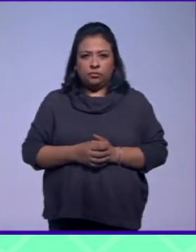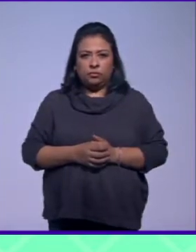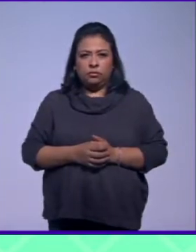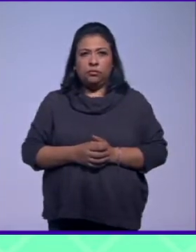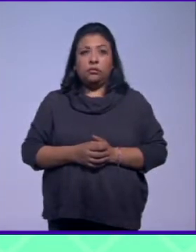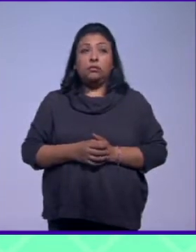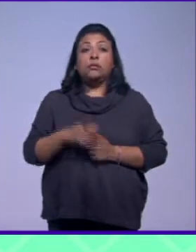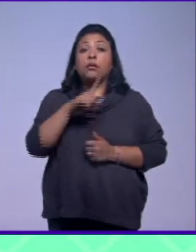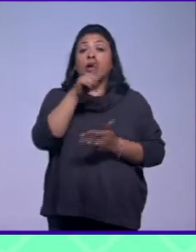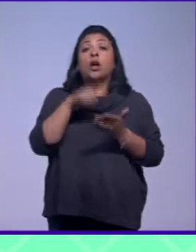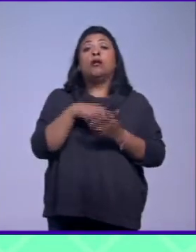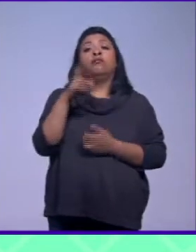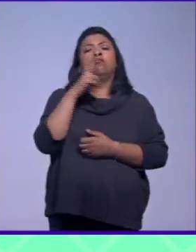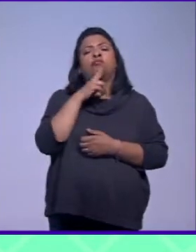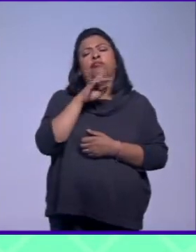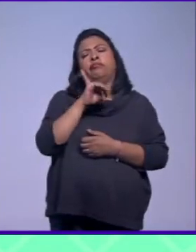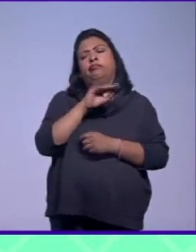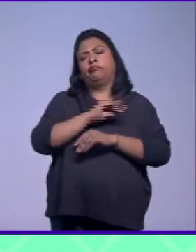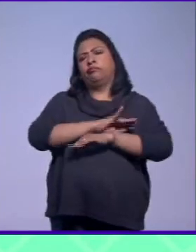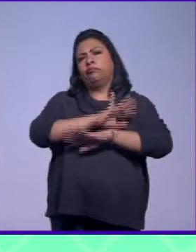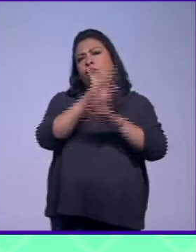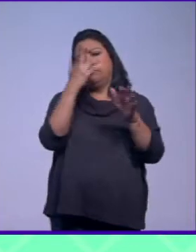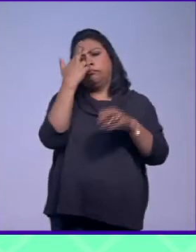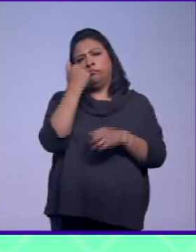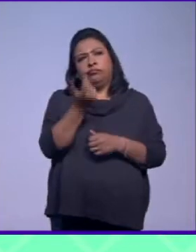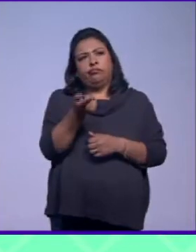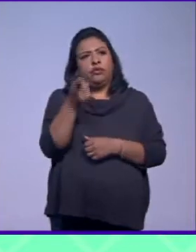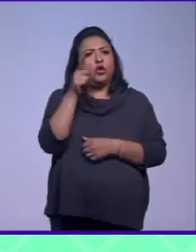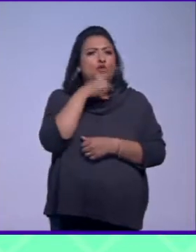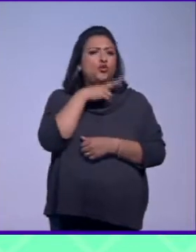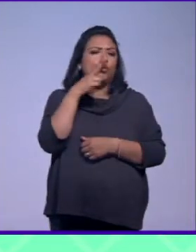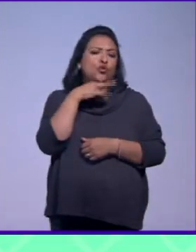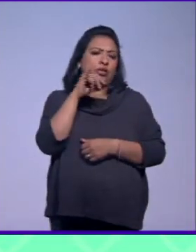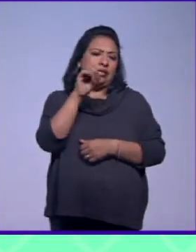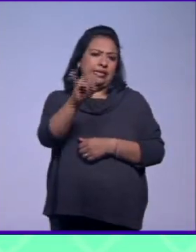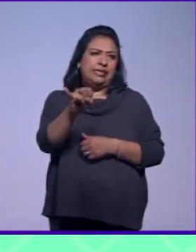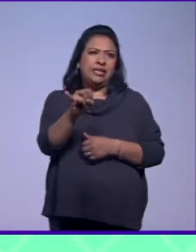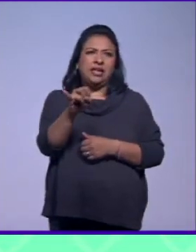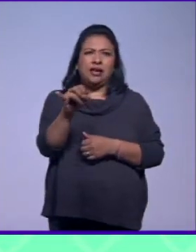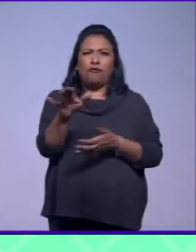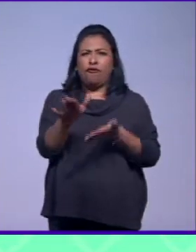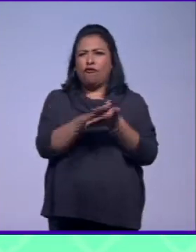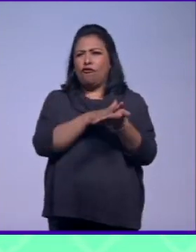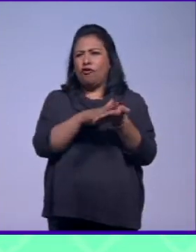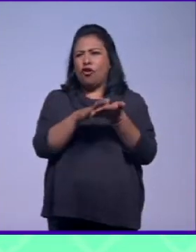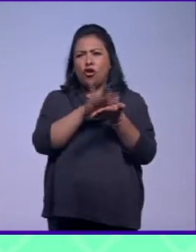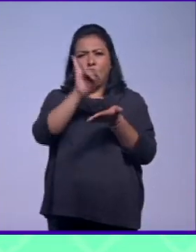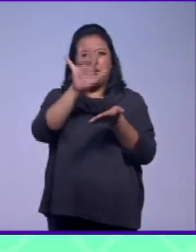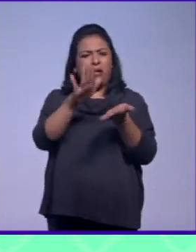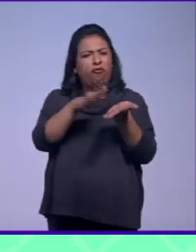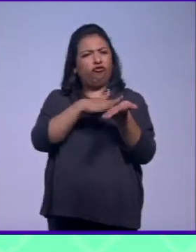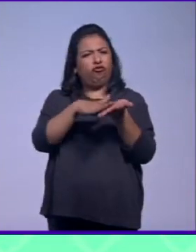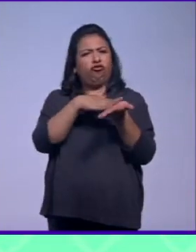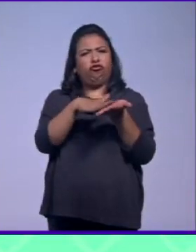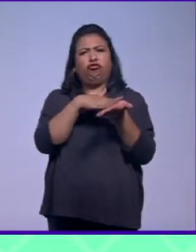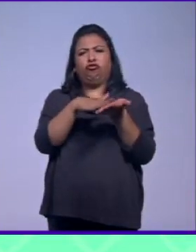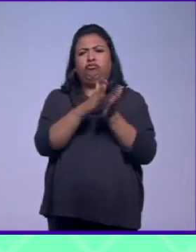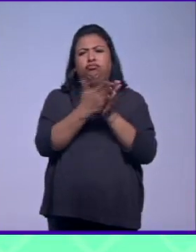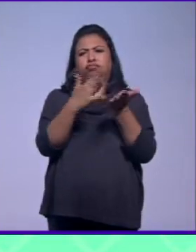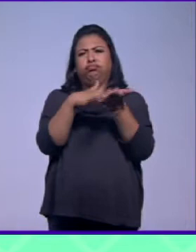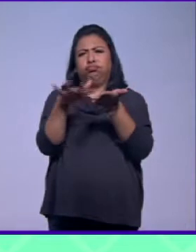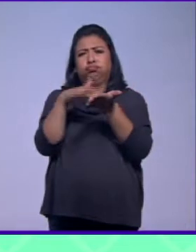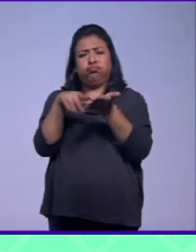en rusia indiscutiblemente siempre que en rusia borró toda su imagen y toda la literatura